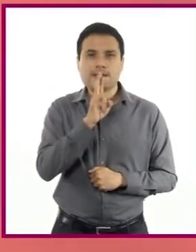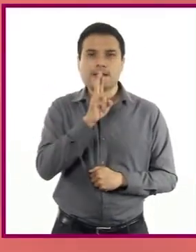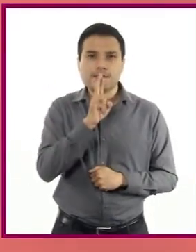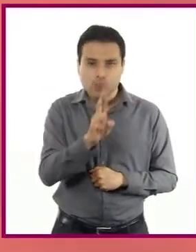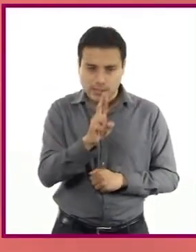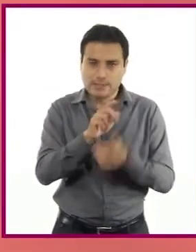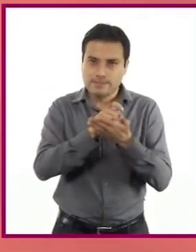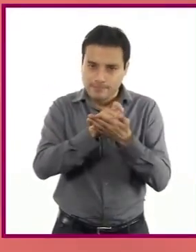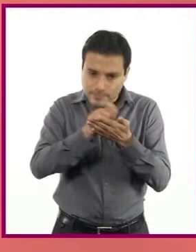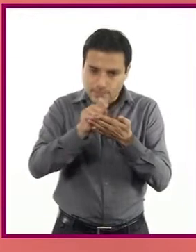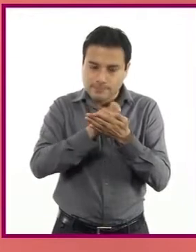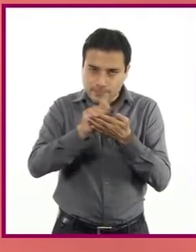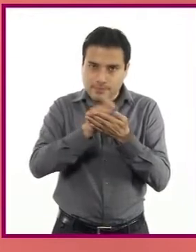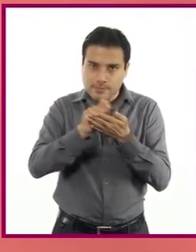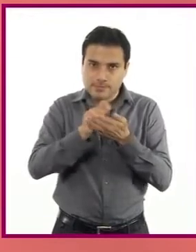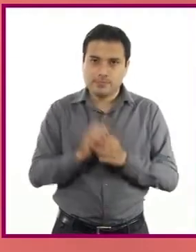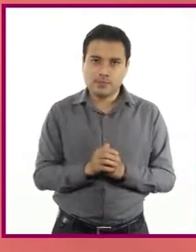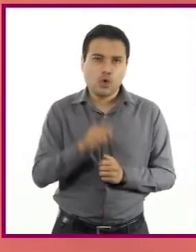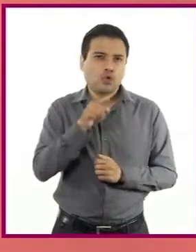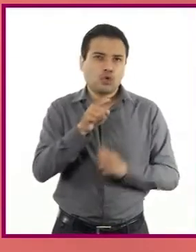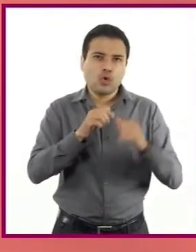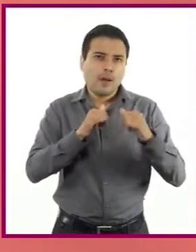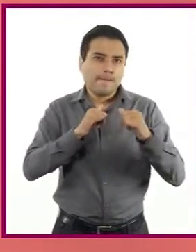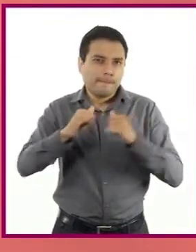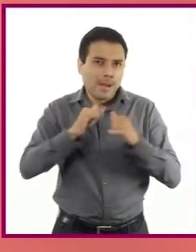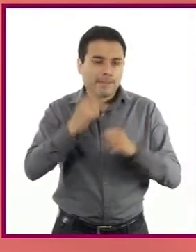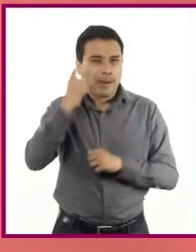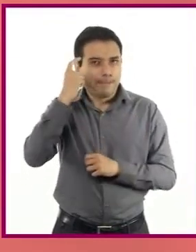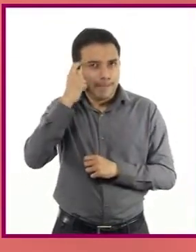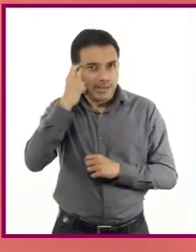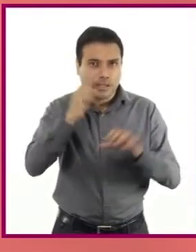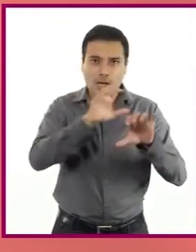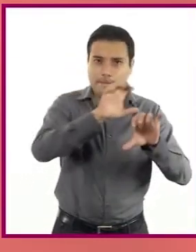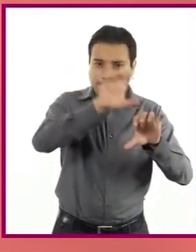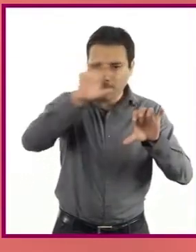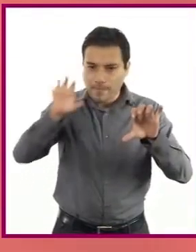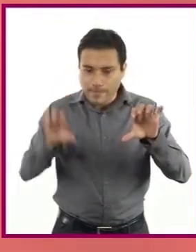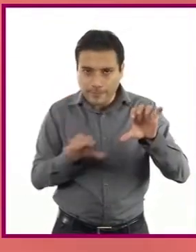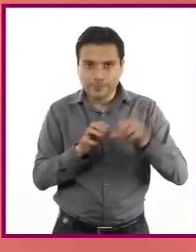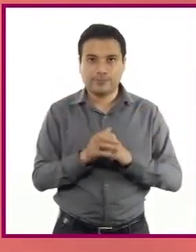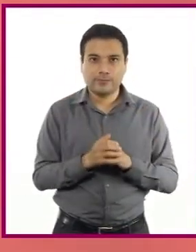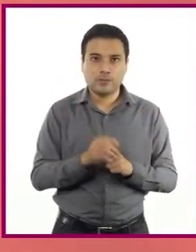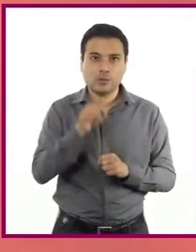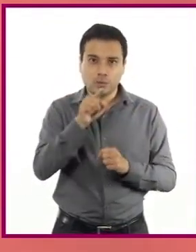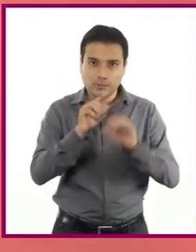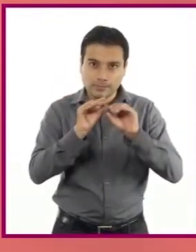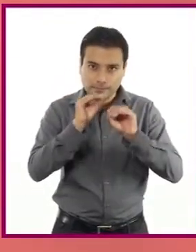un mapa mental o cualquier gráfico que les permita registrar información.